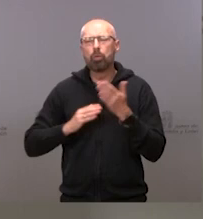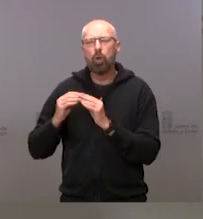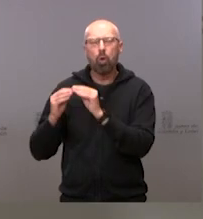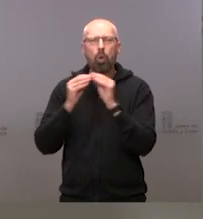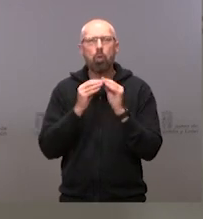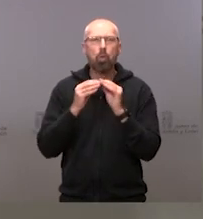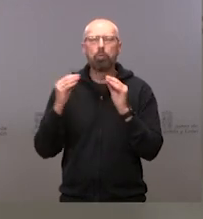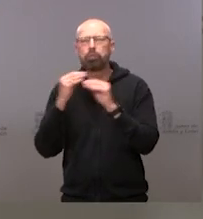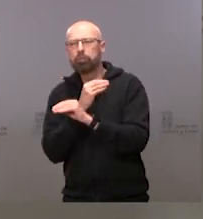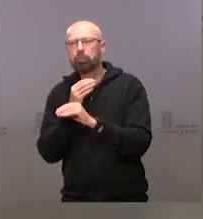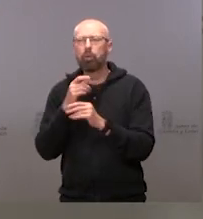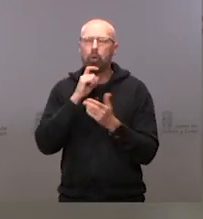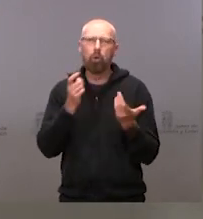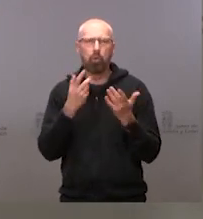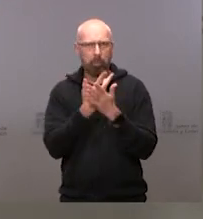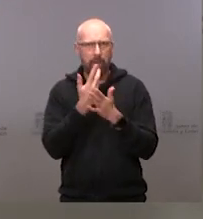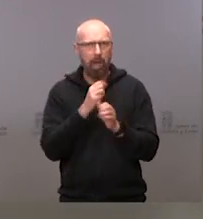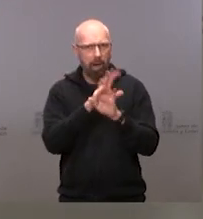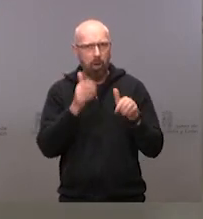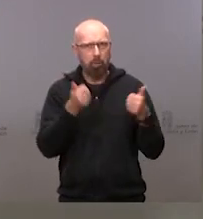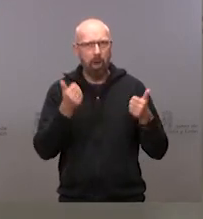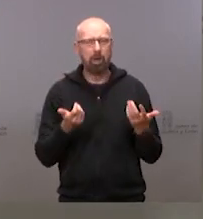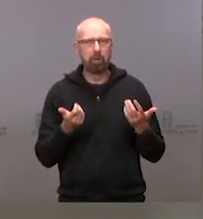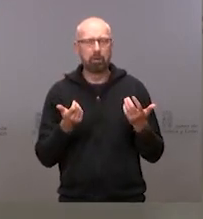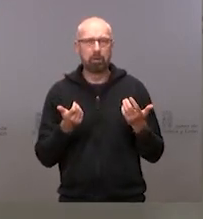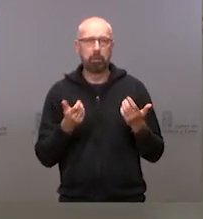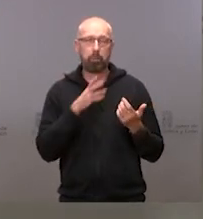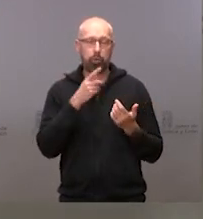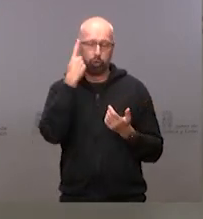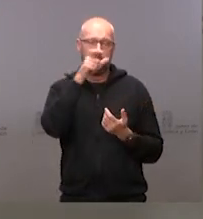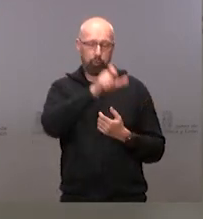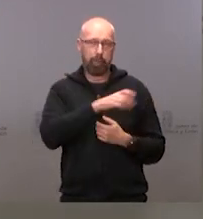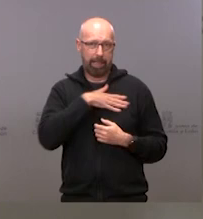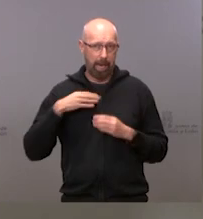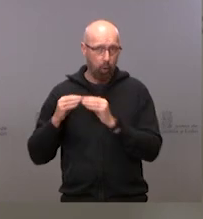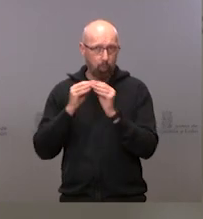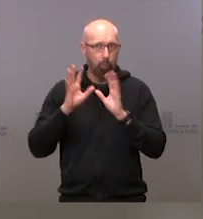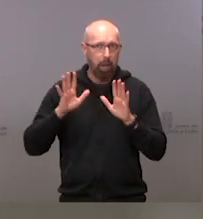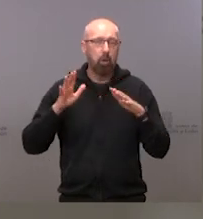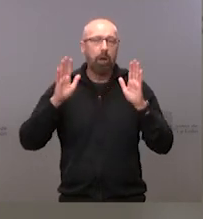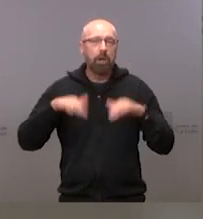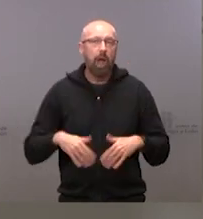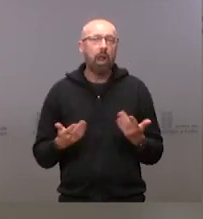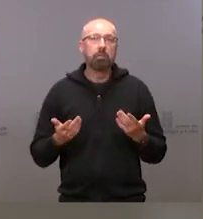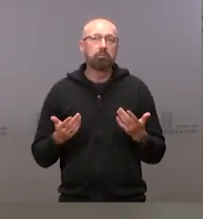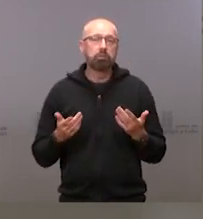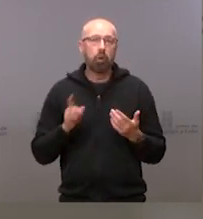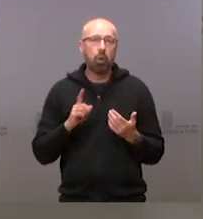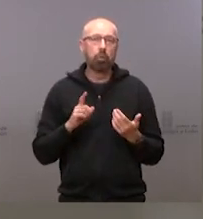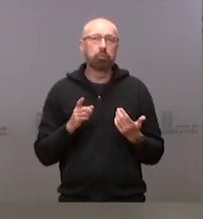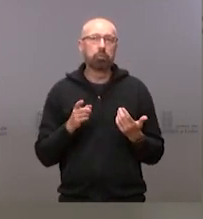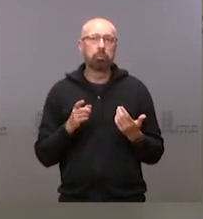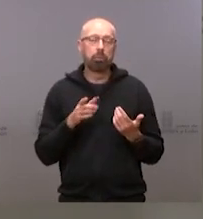exigía que se tomara de forma comunitaria de forma estatal y que no se va a adoptar sino que cada